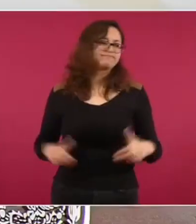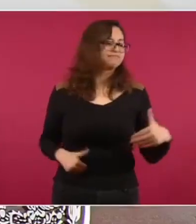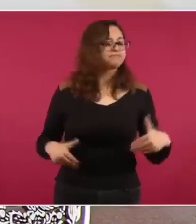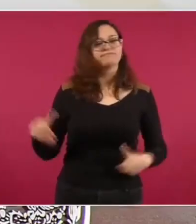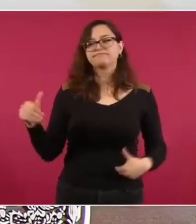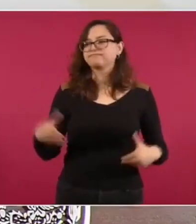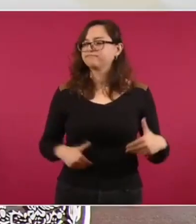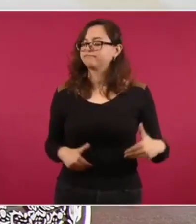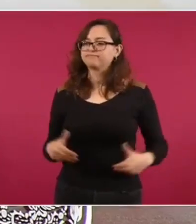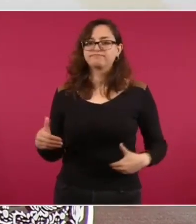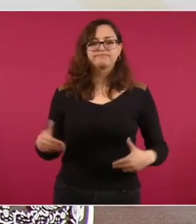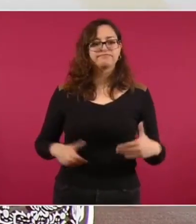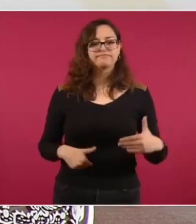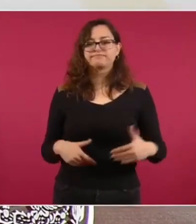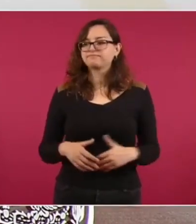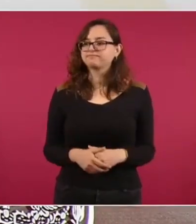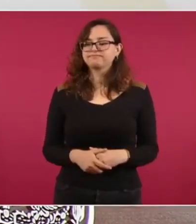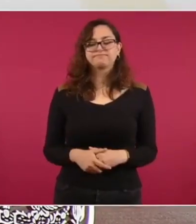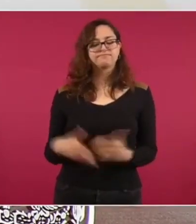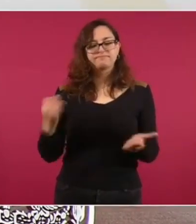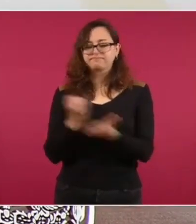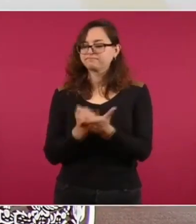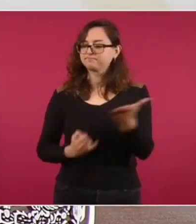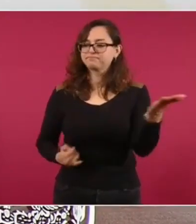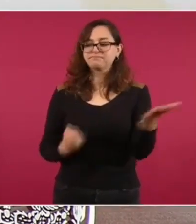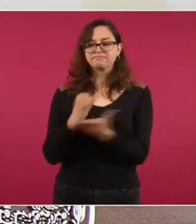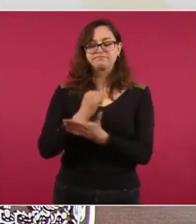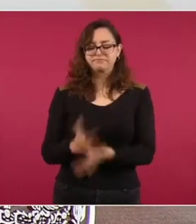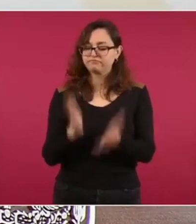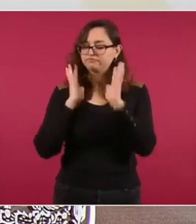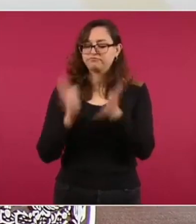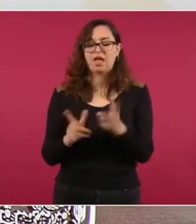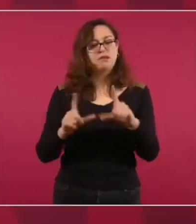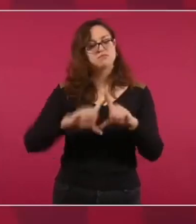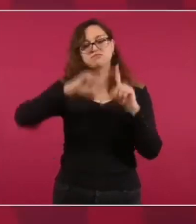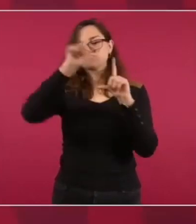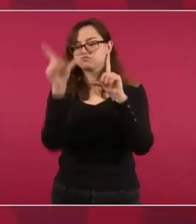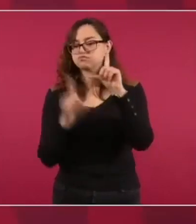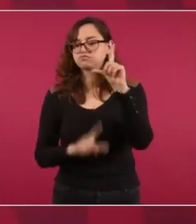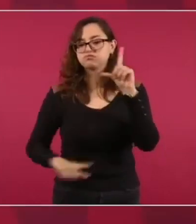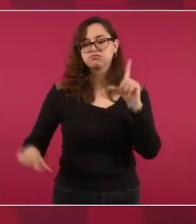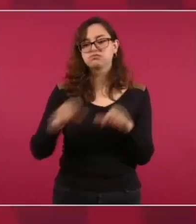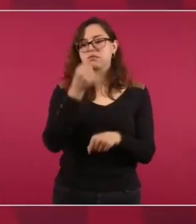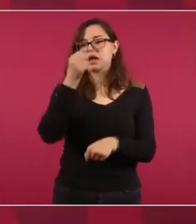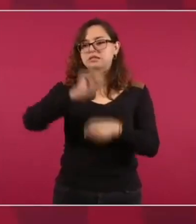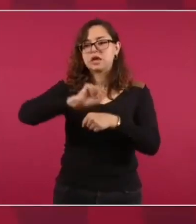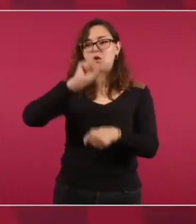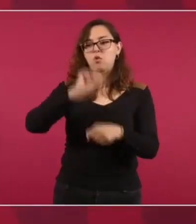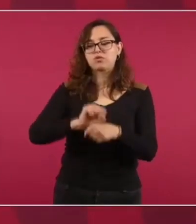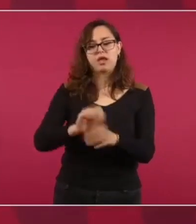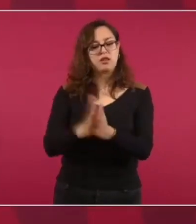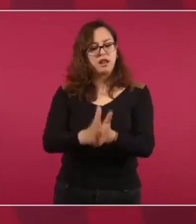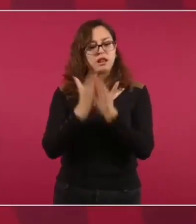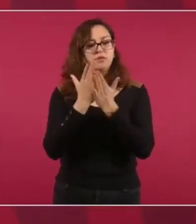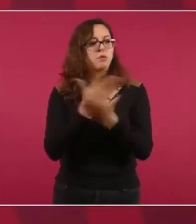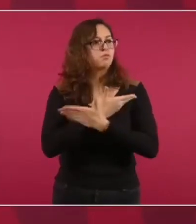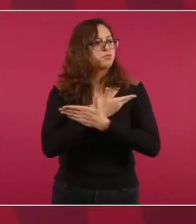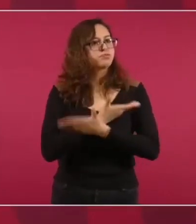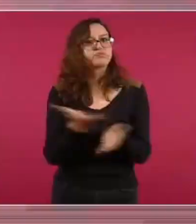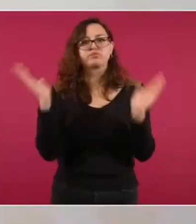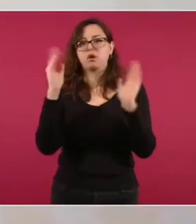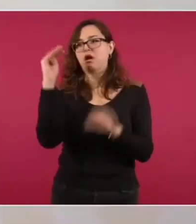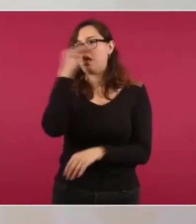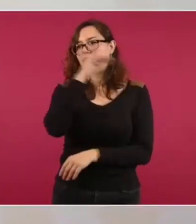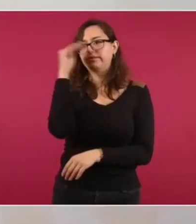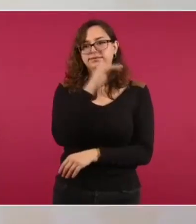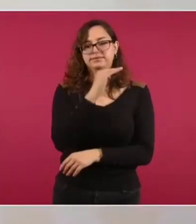a partir de ahí de entregar de manera gratuita los libros de secundaria a todos los estudiantes.